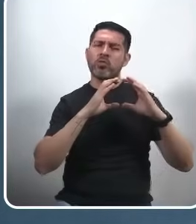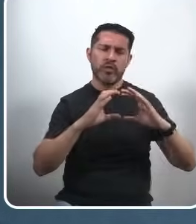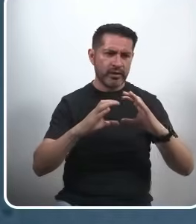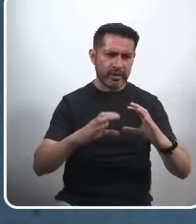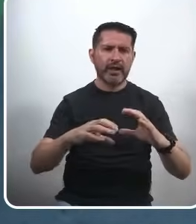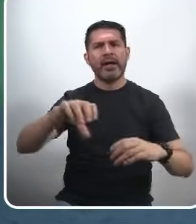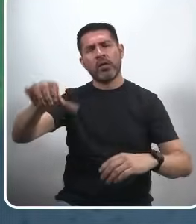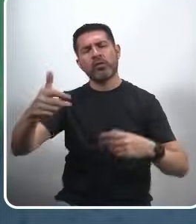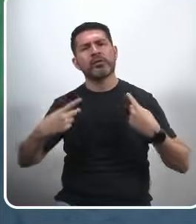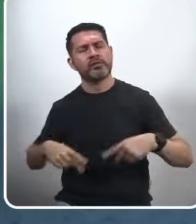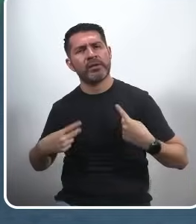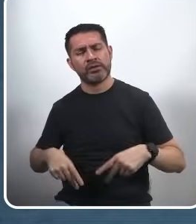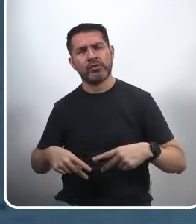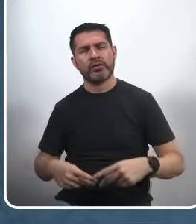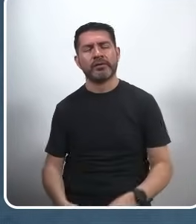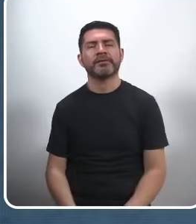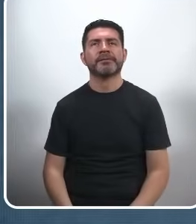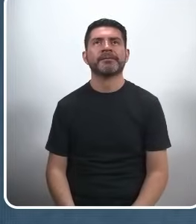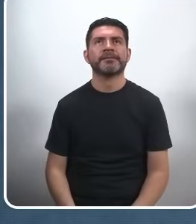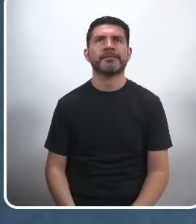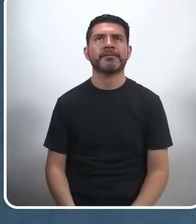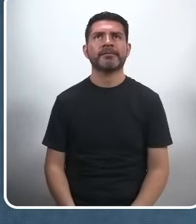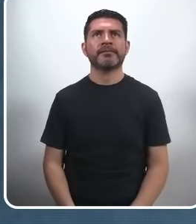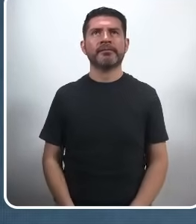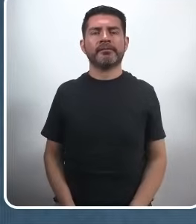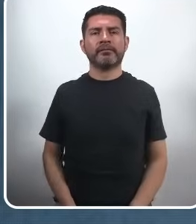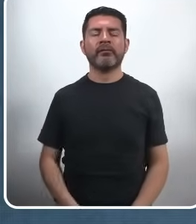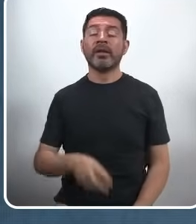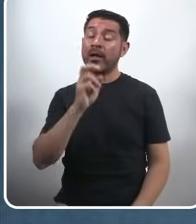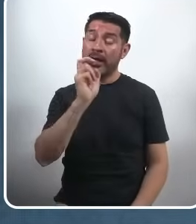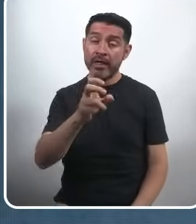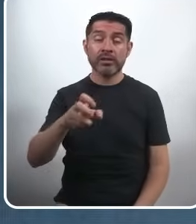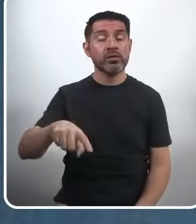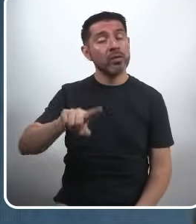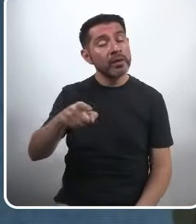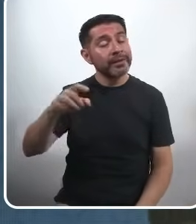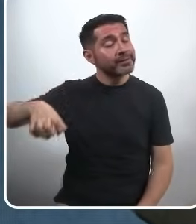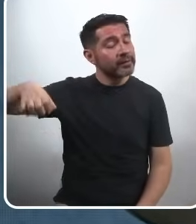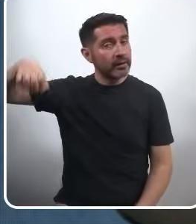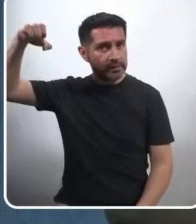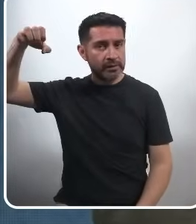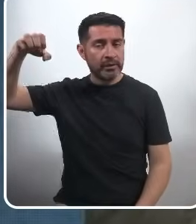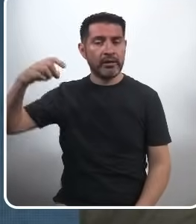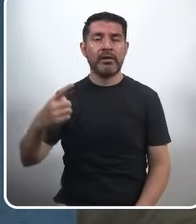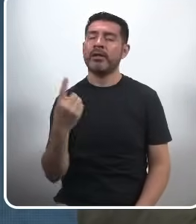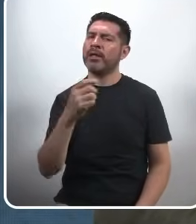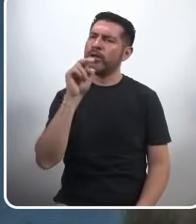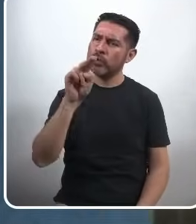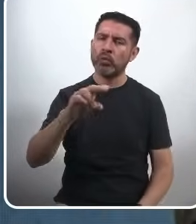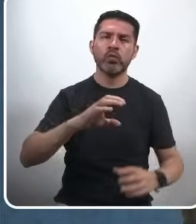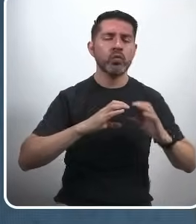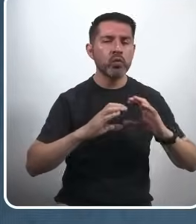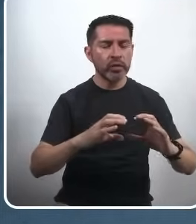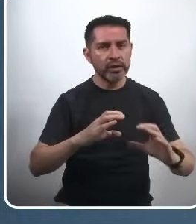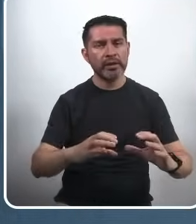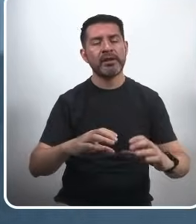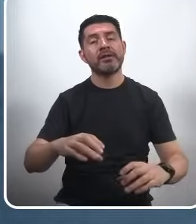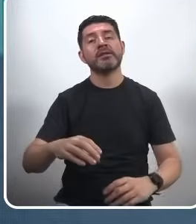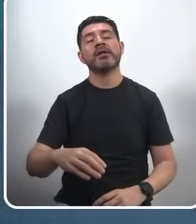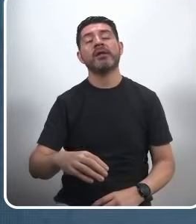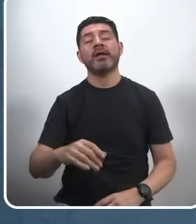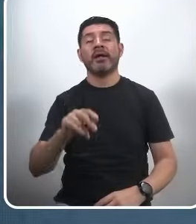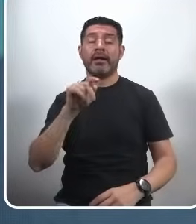con ganas, iglesia. ¿Sí? Eso es madurar. Madurar es cuidar de ti mismo y de otros,